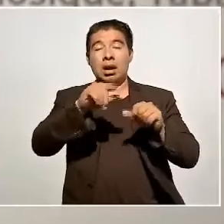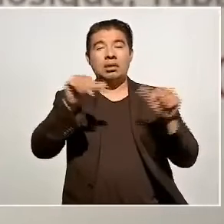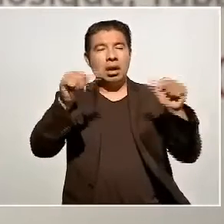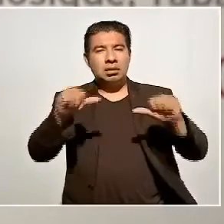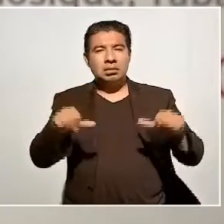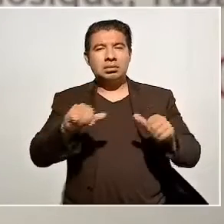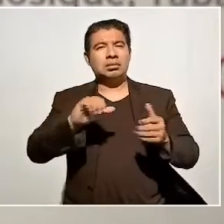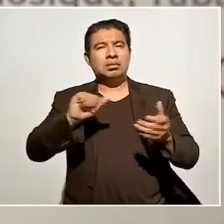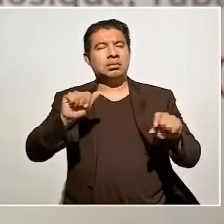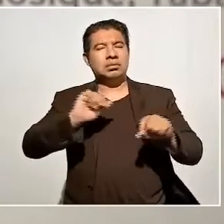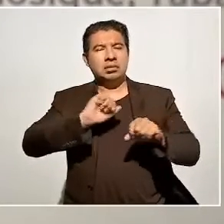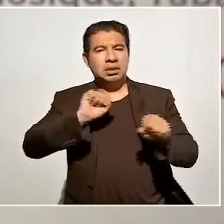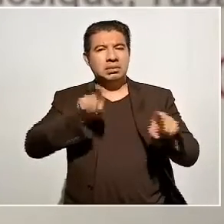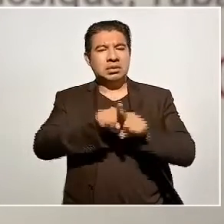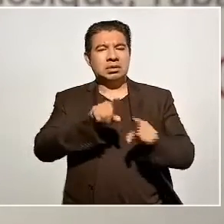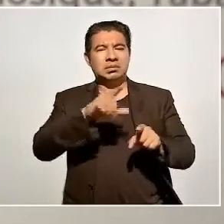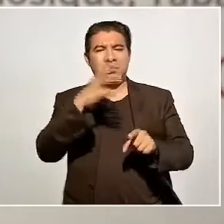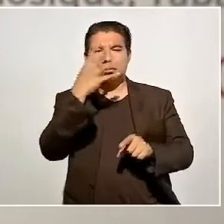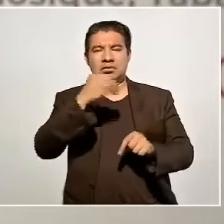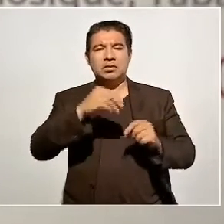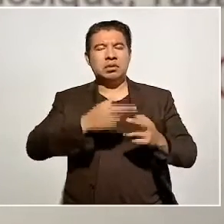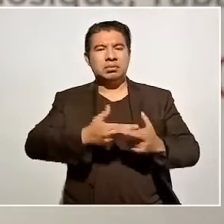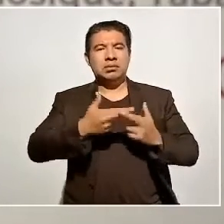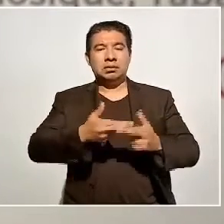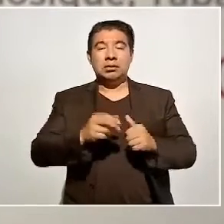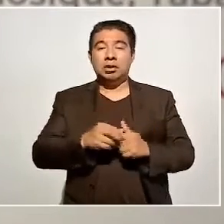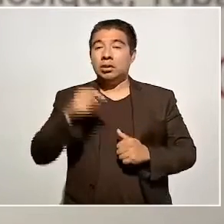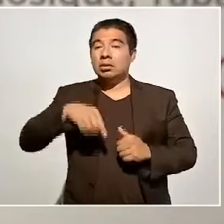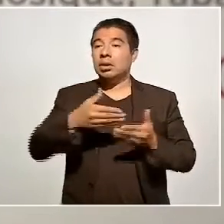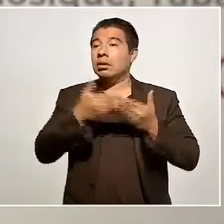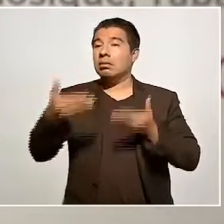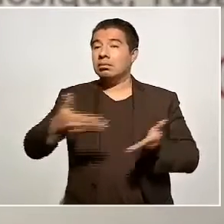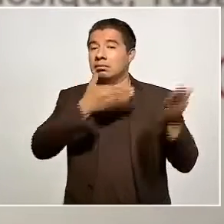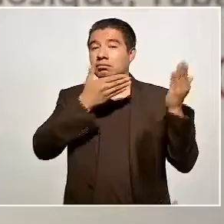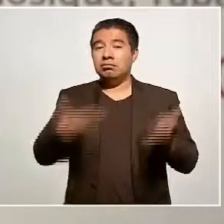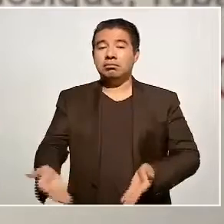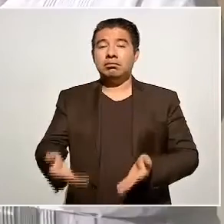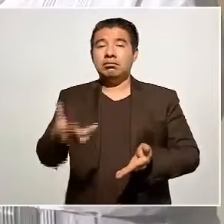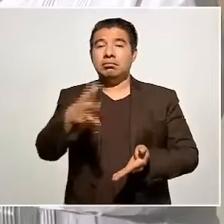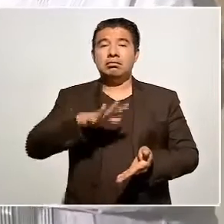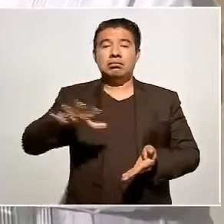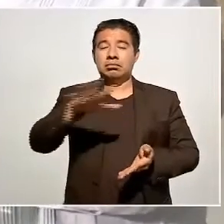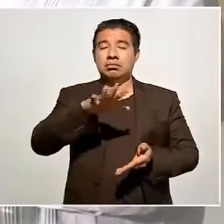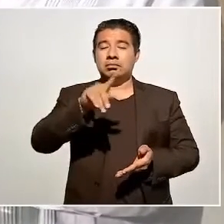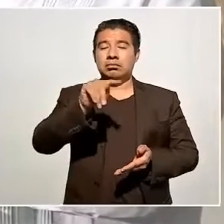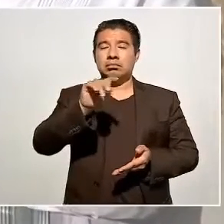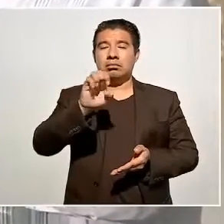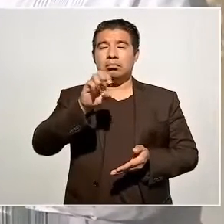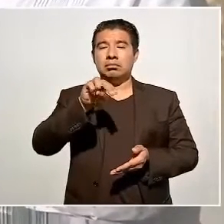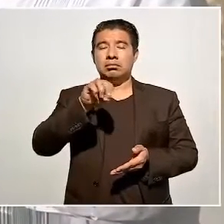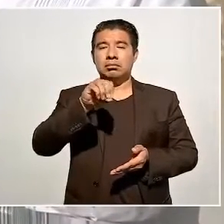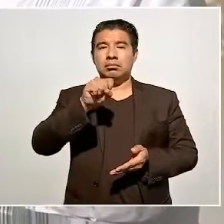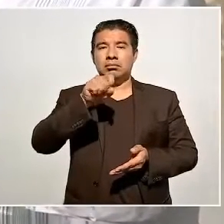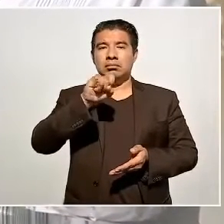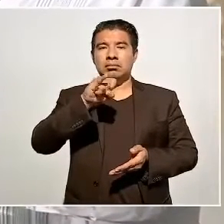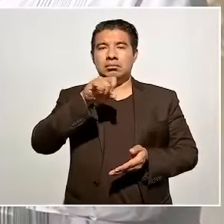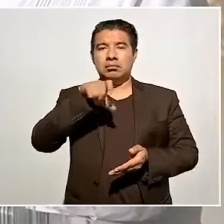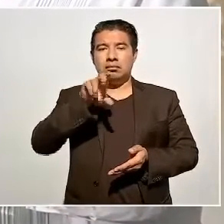muchísimo gusto estar aquí en Tenosique. muchísimos recuerdos